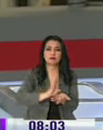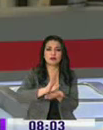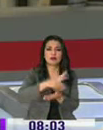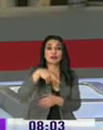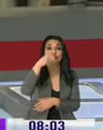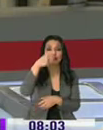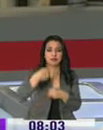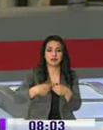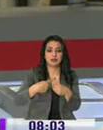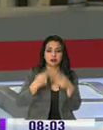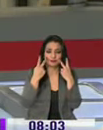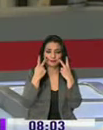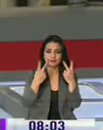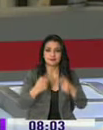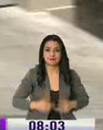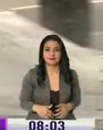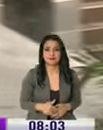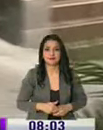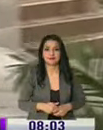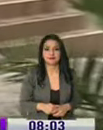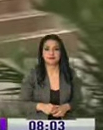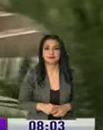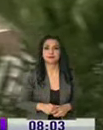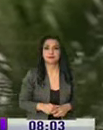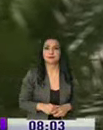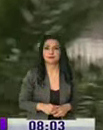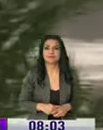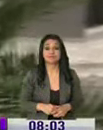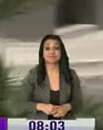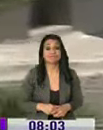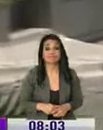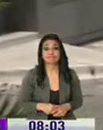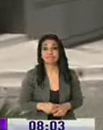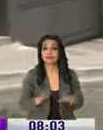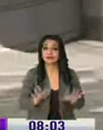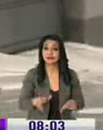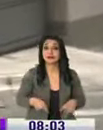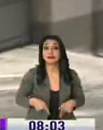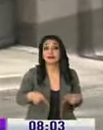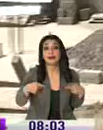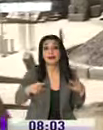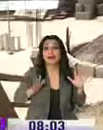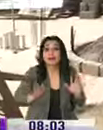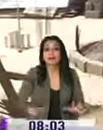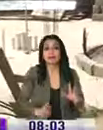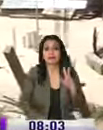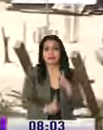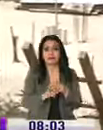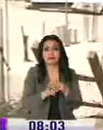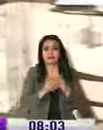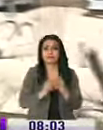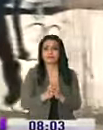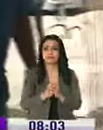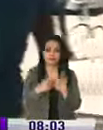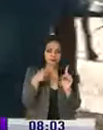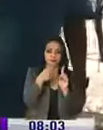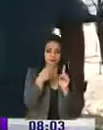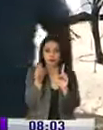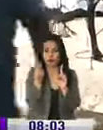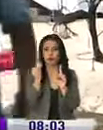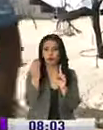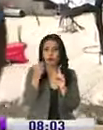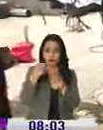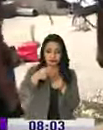Quito. Veamos. Golpes de la vida que a veces resultan difícil asimilar. Los parientes de Diego Bonilla no podían